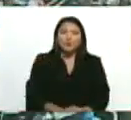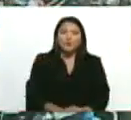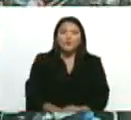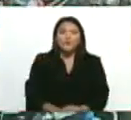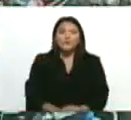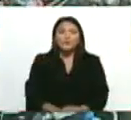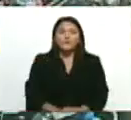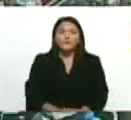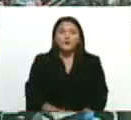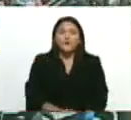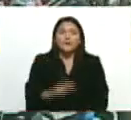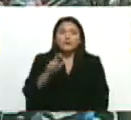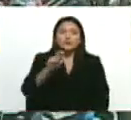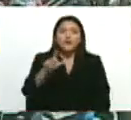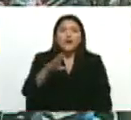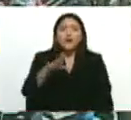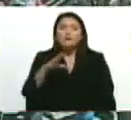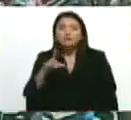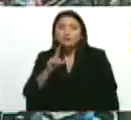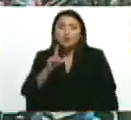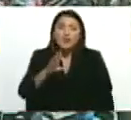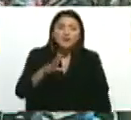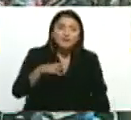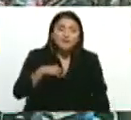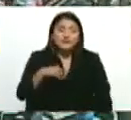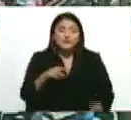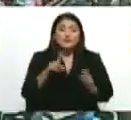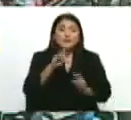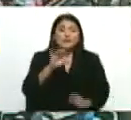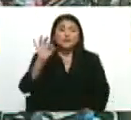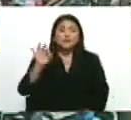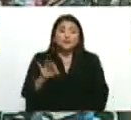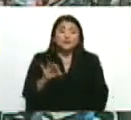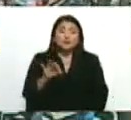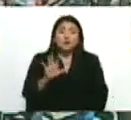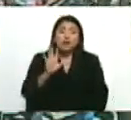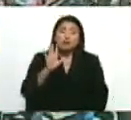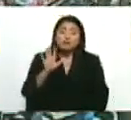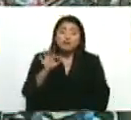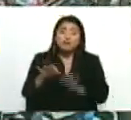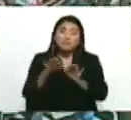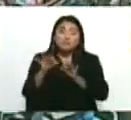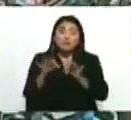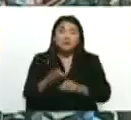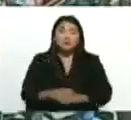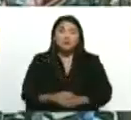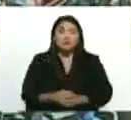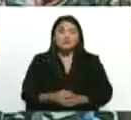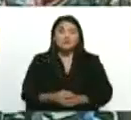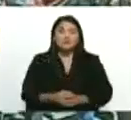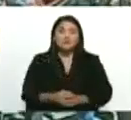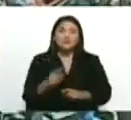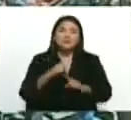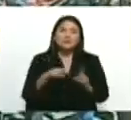tiene el rechazo, ¿no?, del 100%, según ellos. Lo que pasa es que ellos no caminan pueblo.